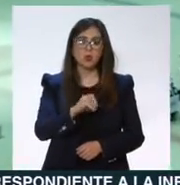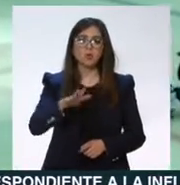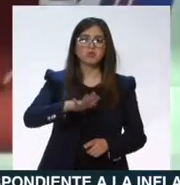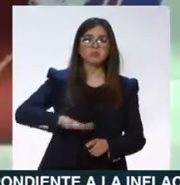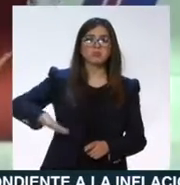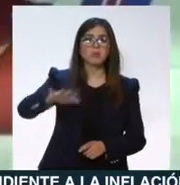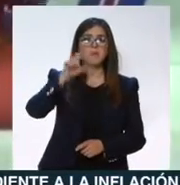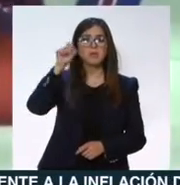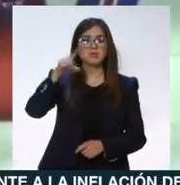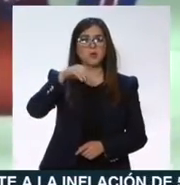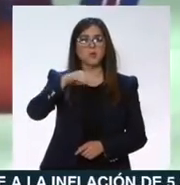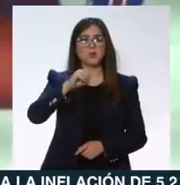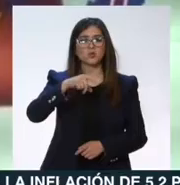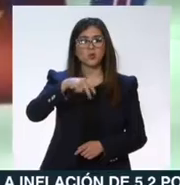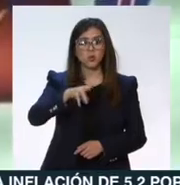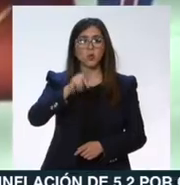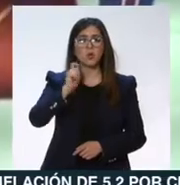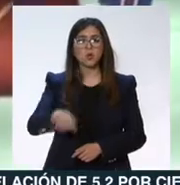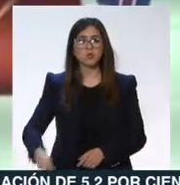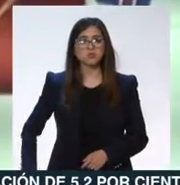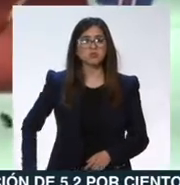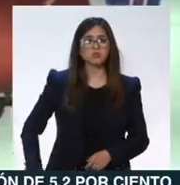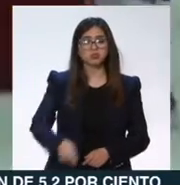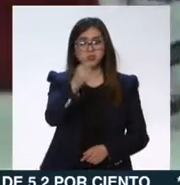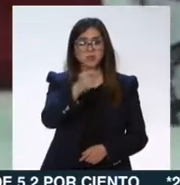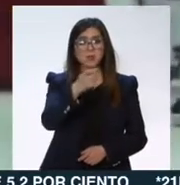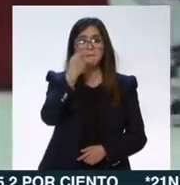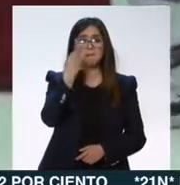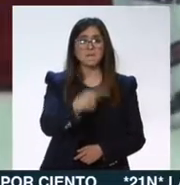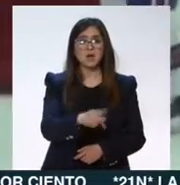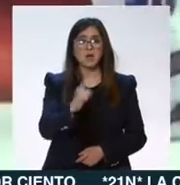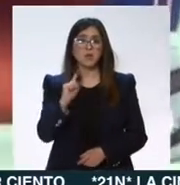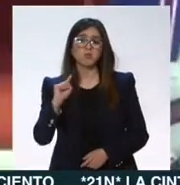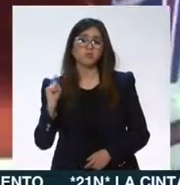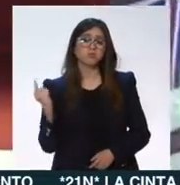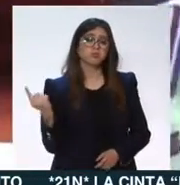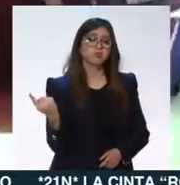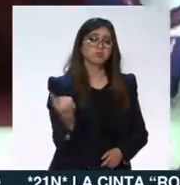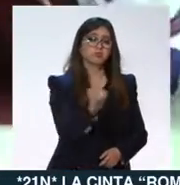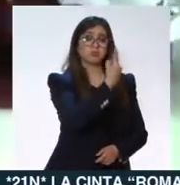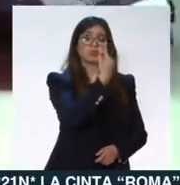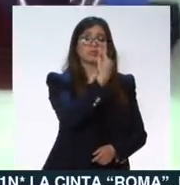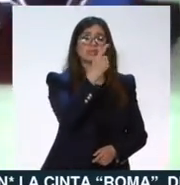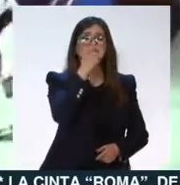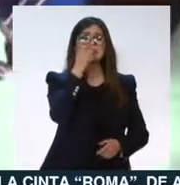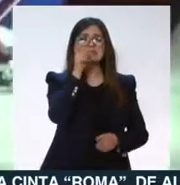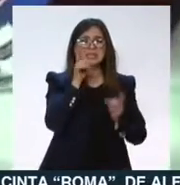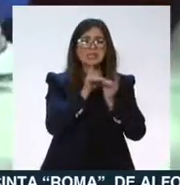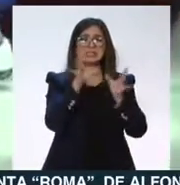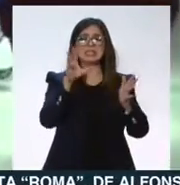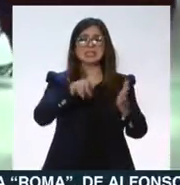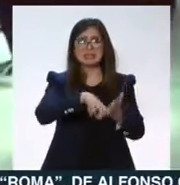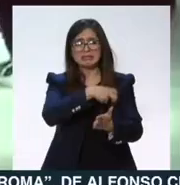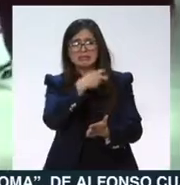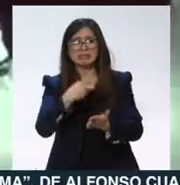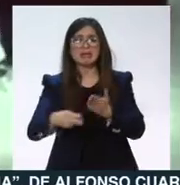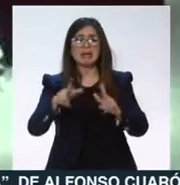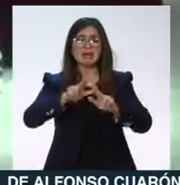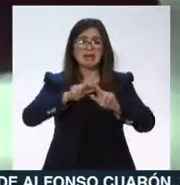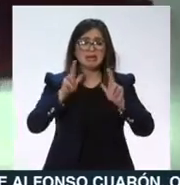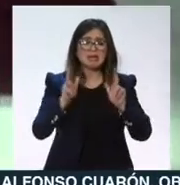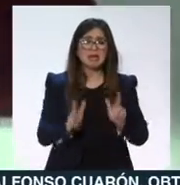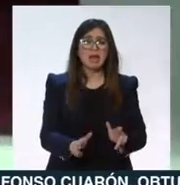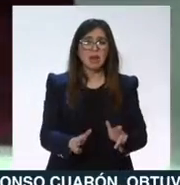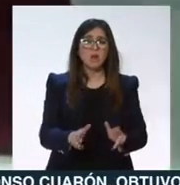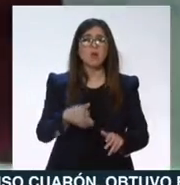región de Moscú. El portugués hizo el saque de honor, pero nada más al darse la vuelta para abandonar la pista, resbaló sobre el hielo, pese a que la organización